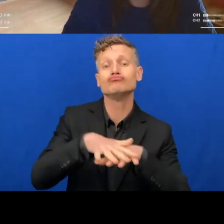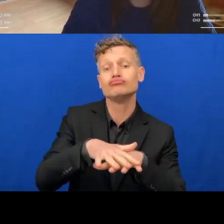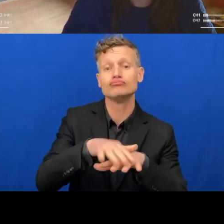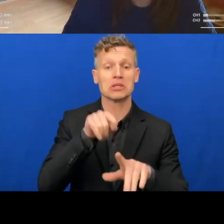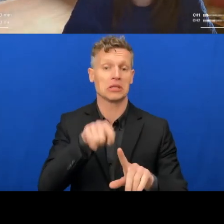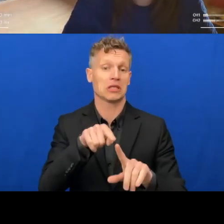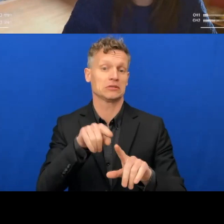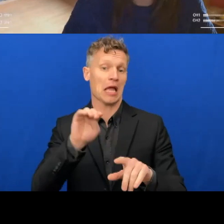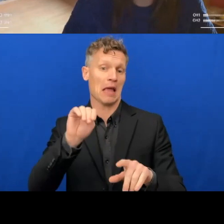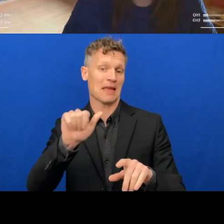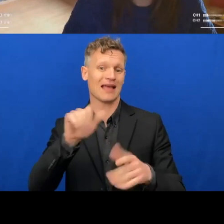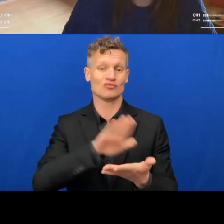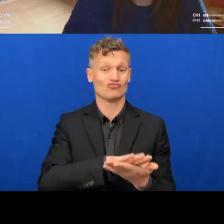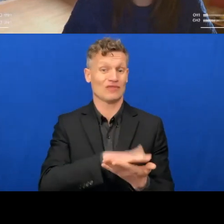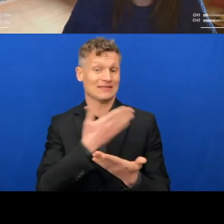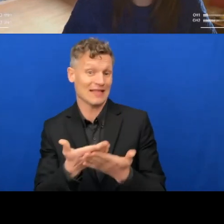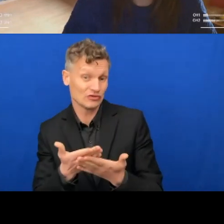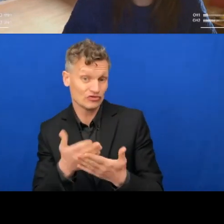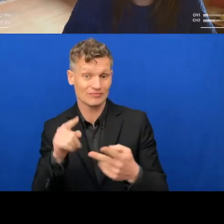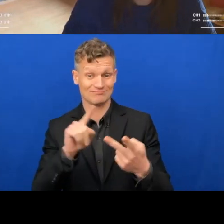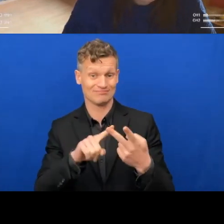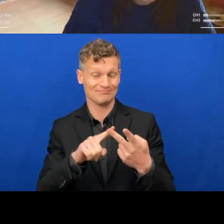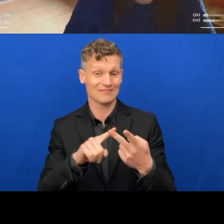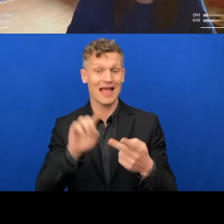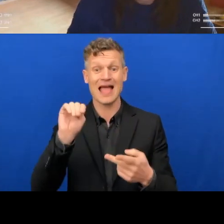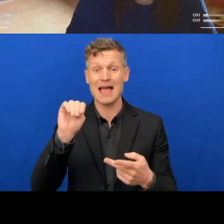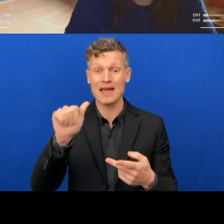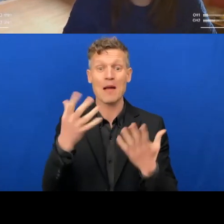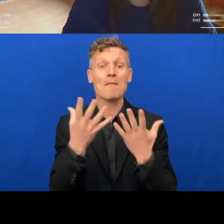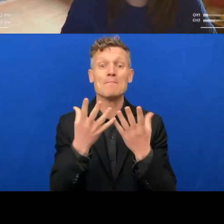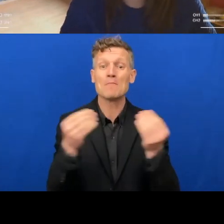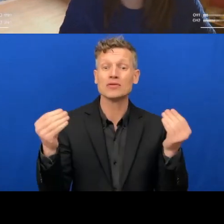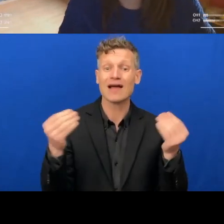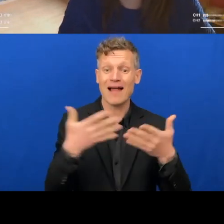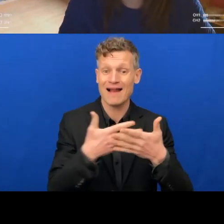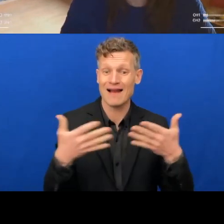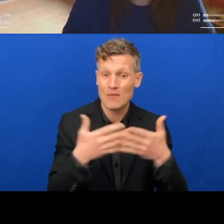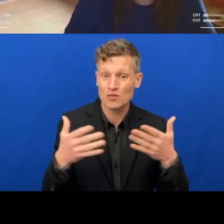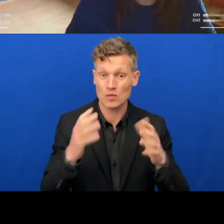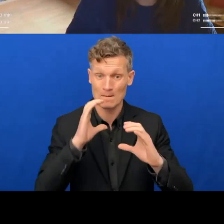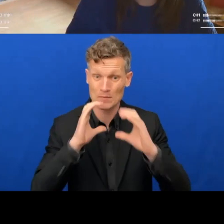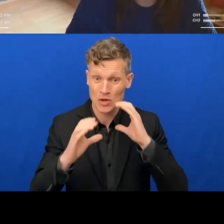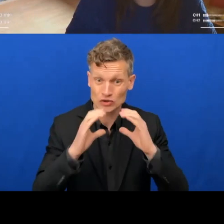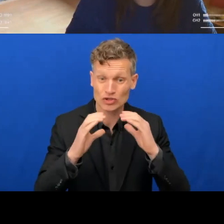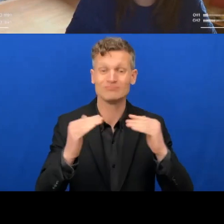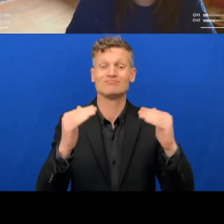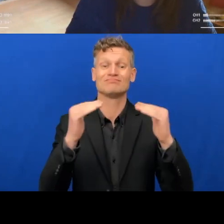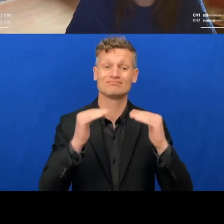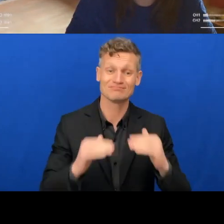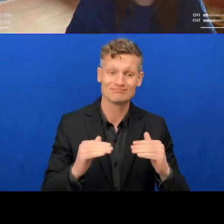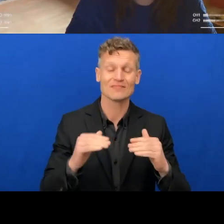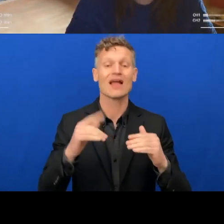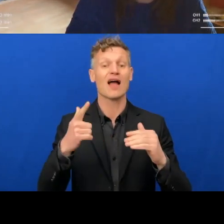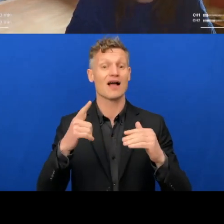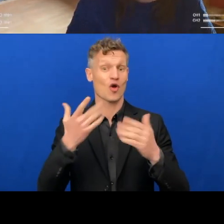de signos en maestría en traducción y la maestría en comunicación multilingüe y